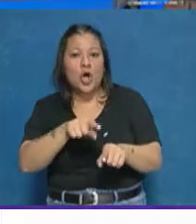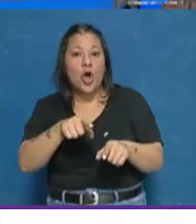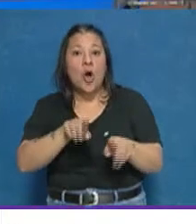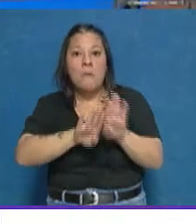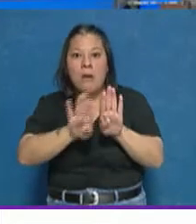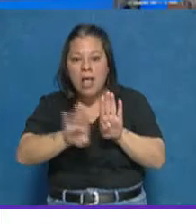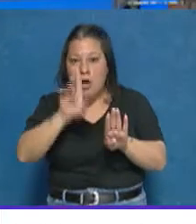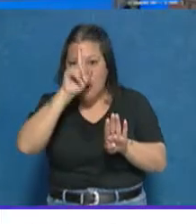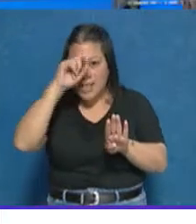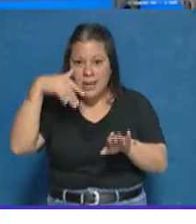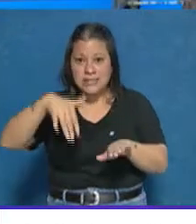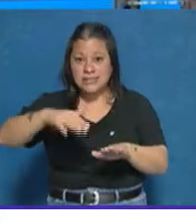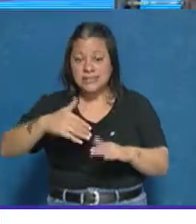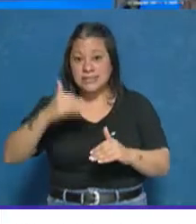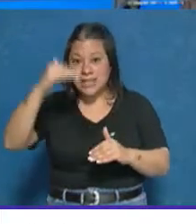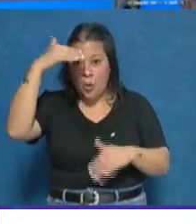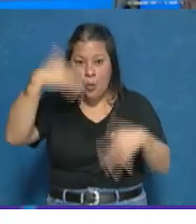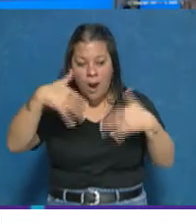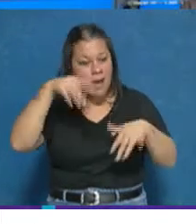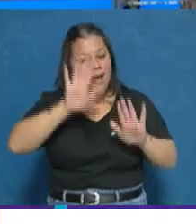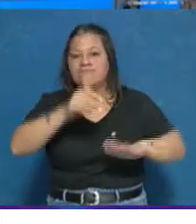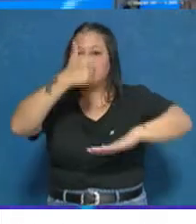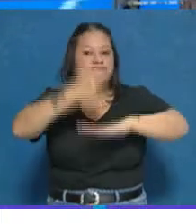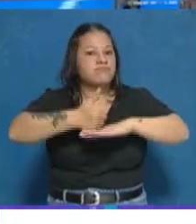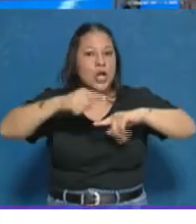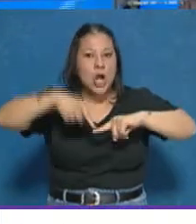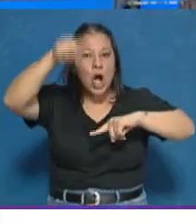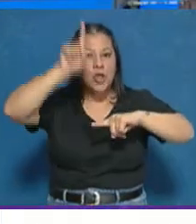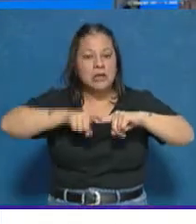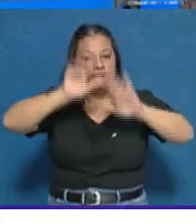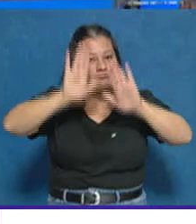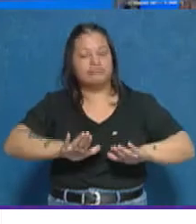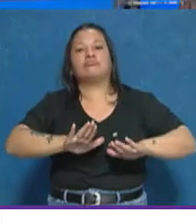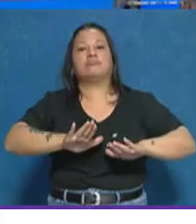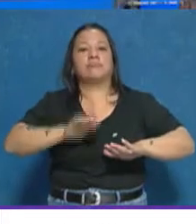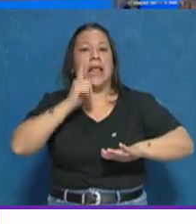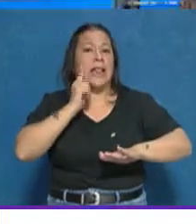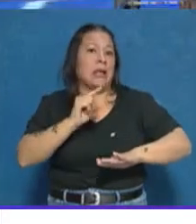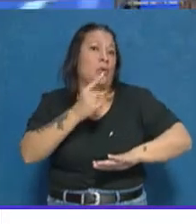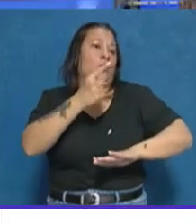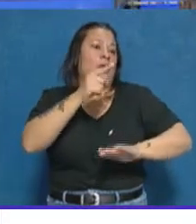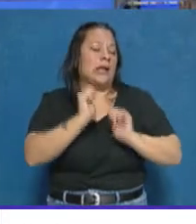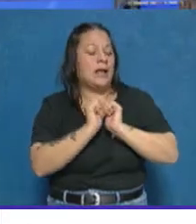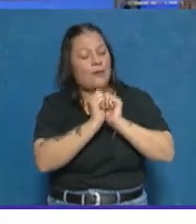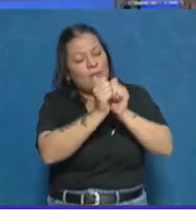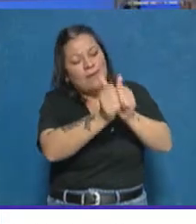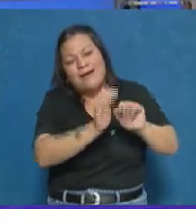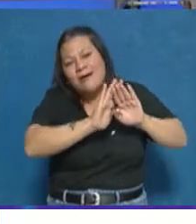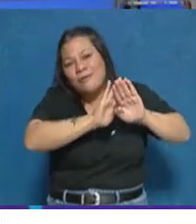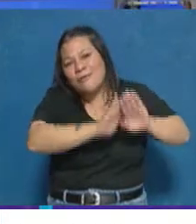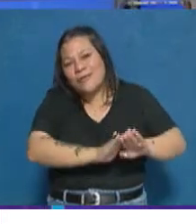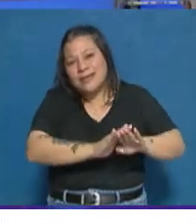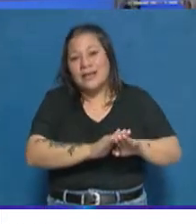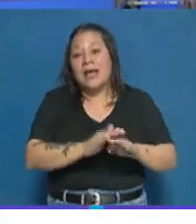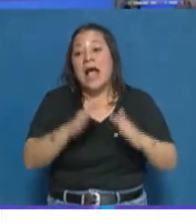del Hospital Central de La Guardia, donde está internada Juliana en terapia intensiva, desde el día cero, ¿no? Acompañándola en cada momento. Va